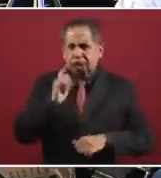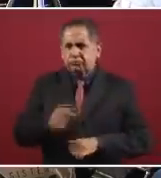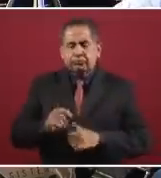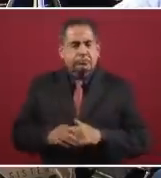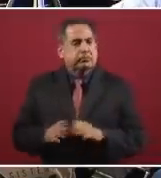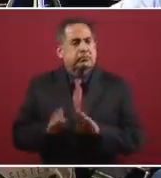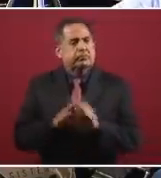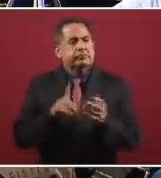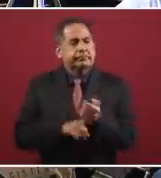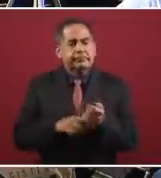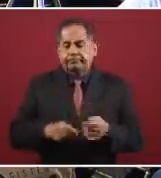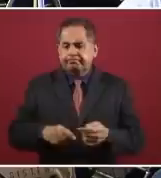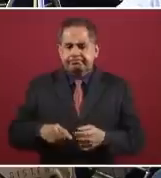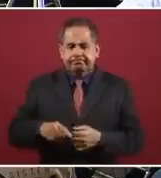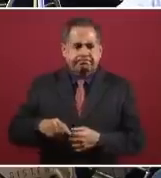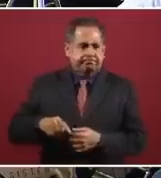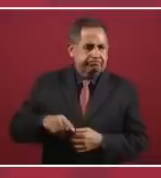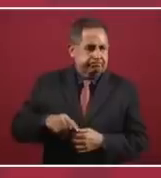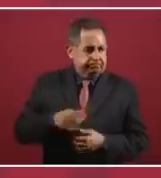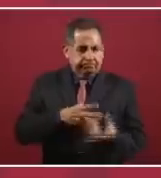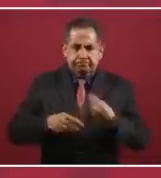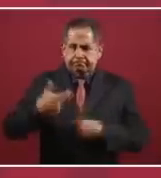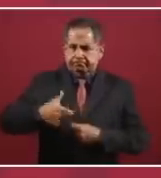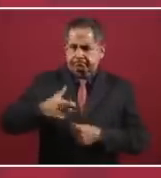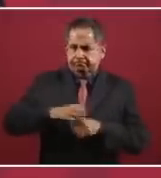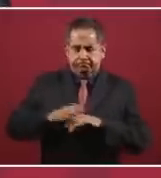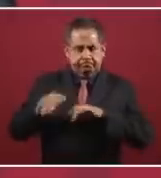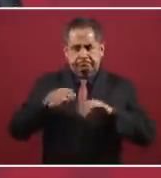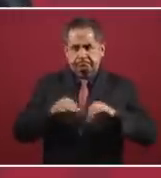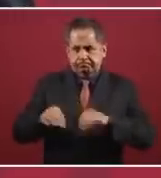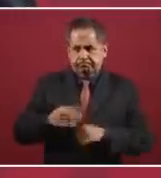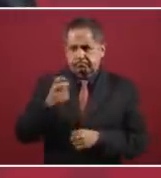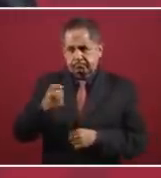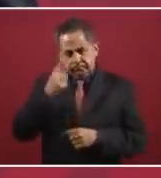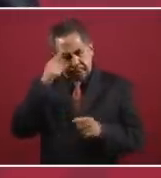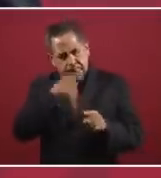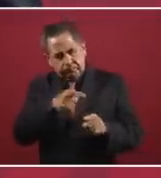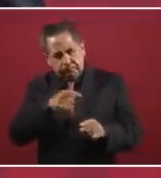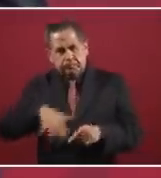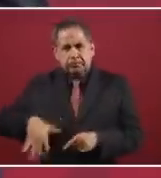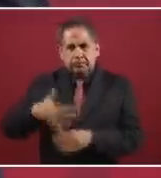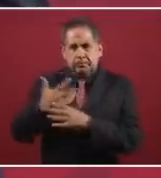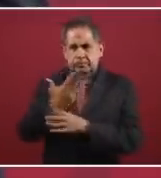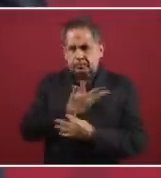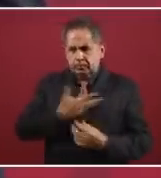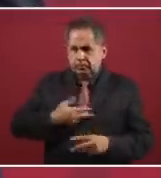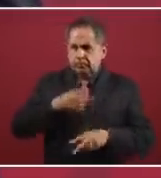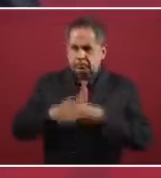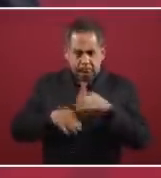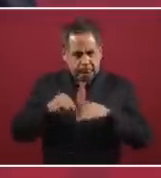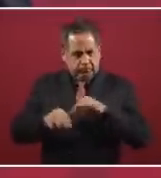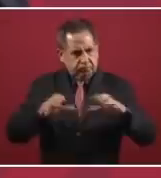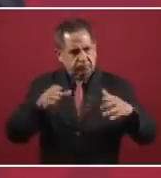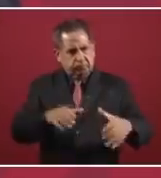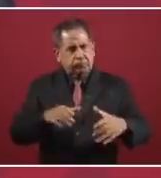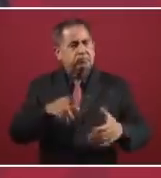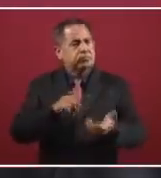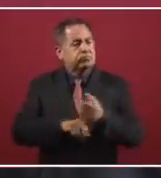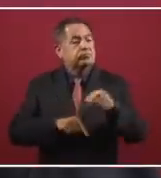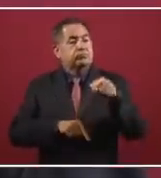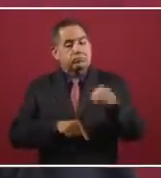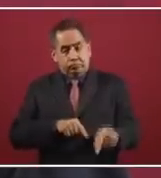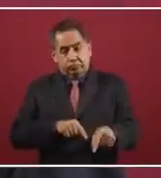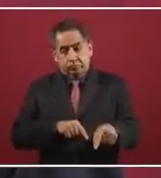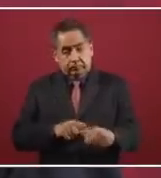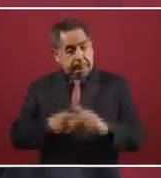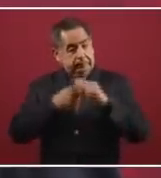que genera actividad económica y empleo. Y es en lo que, como señala el presidente, se está trabajando en el momento en que se echa